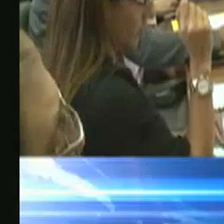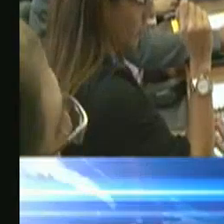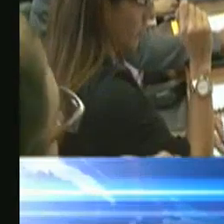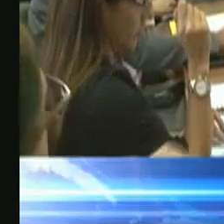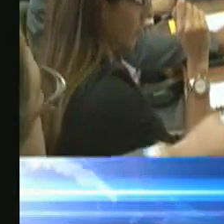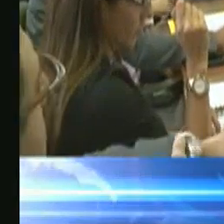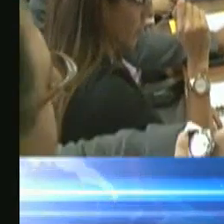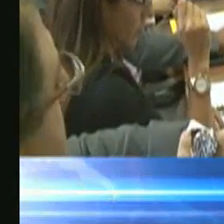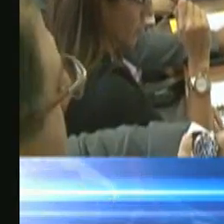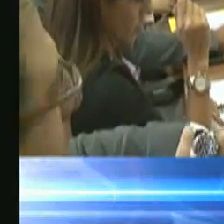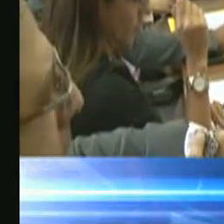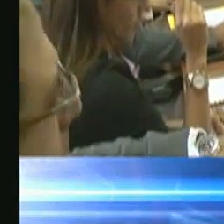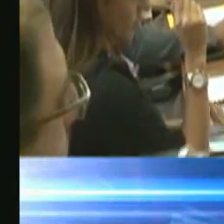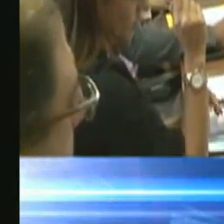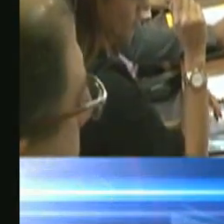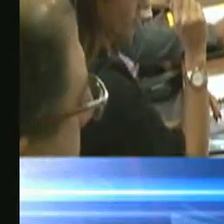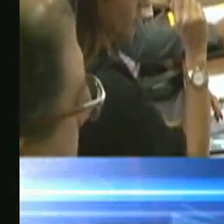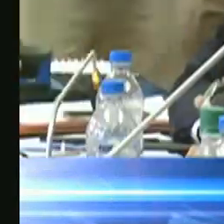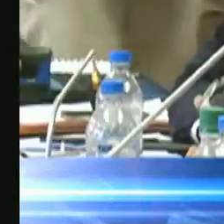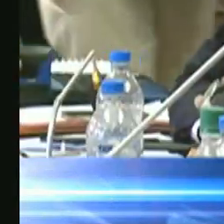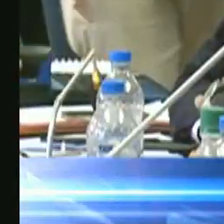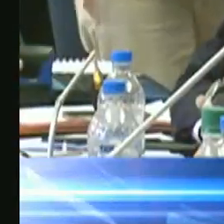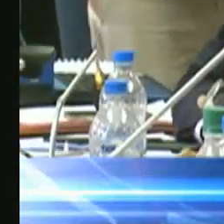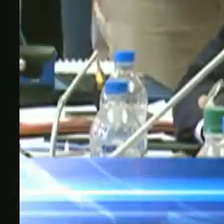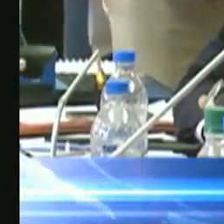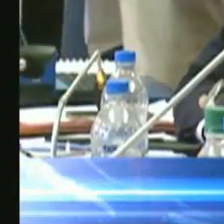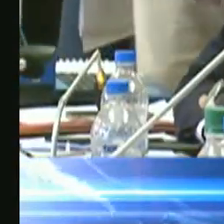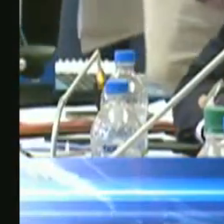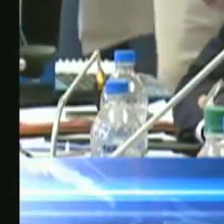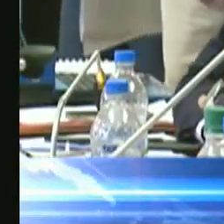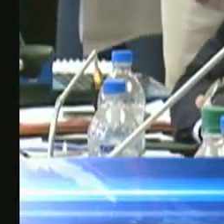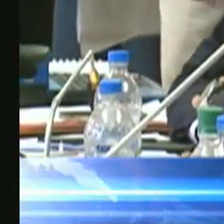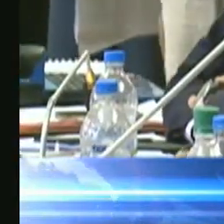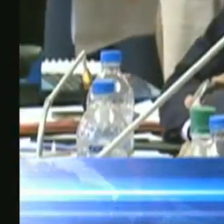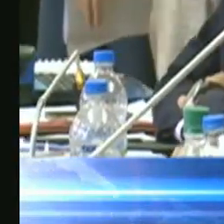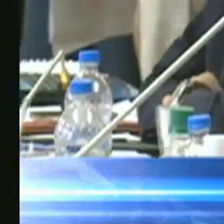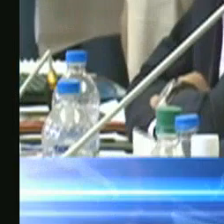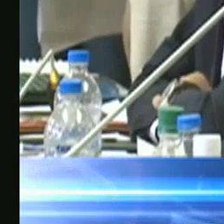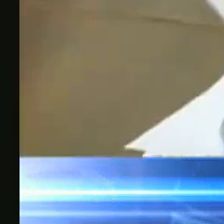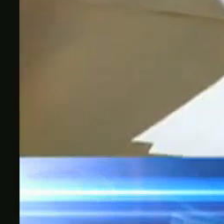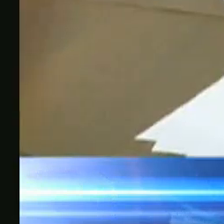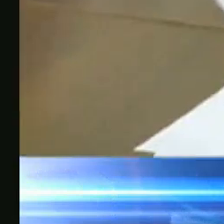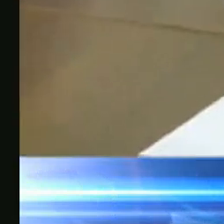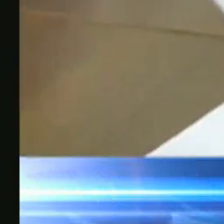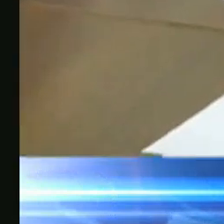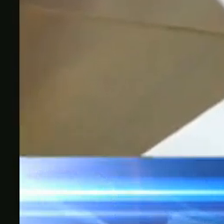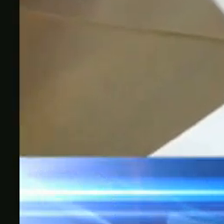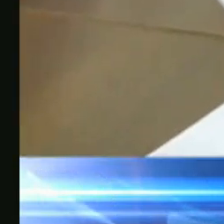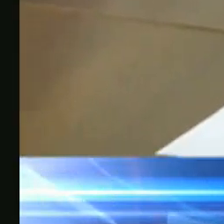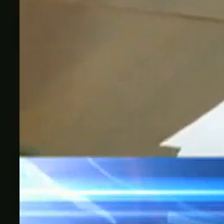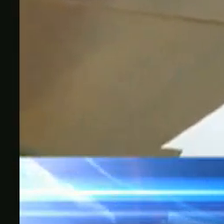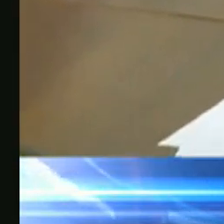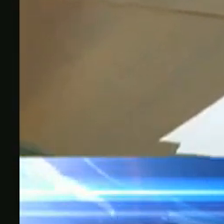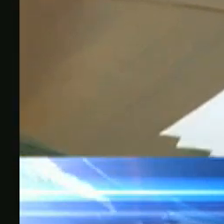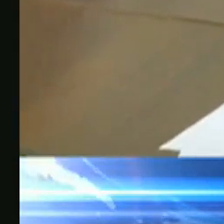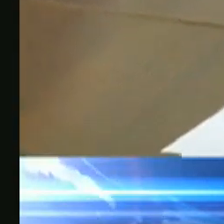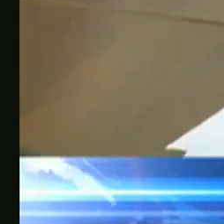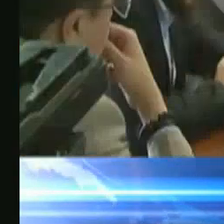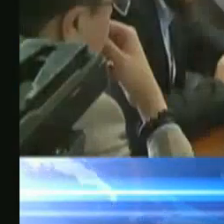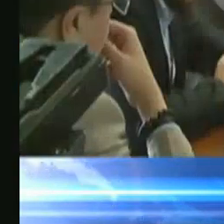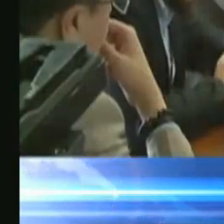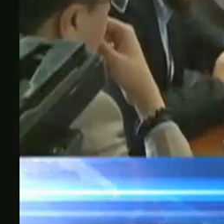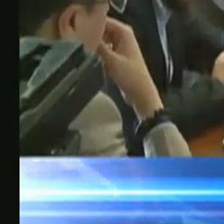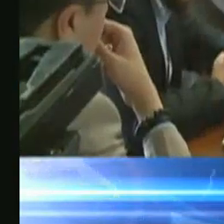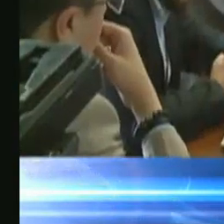Comisión de Régimen Económico de la Asamblea Nacional aprobó informe de la proforma presupuestaria y del proyecto